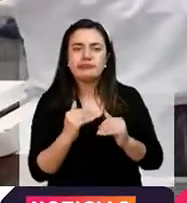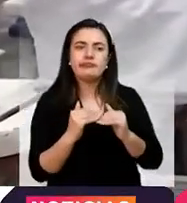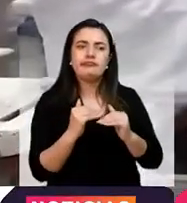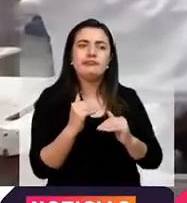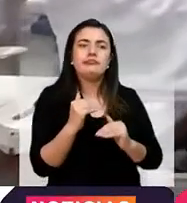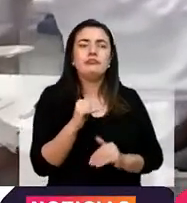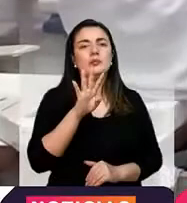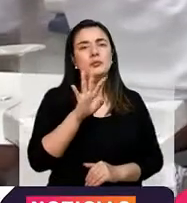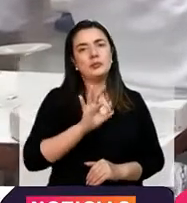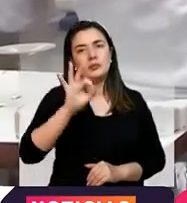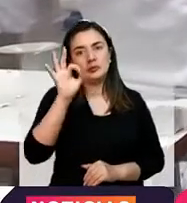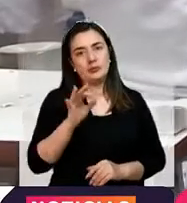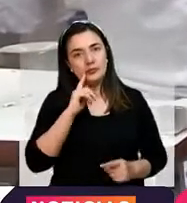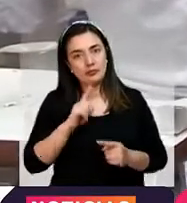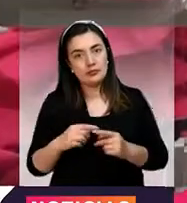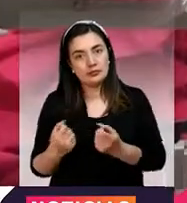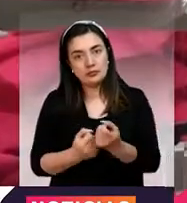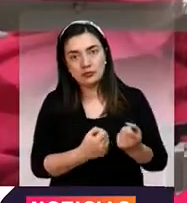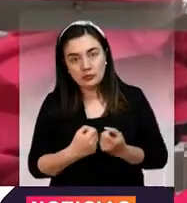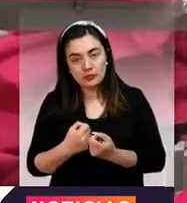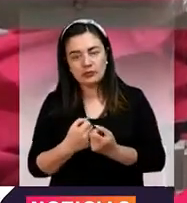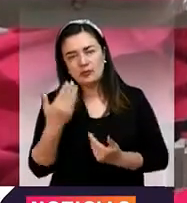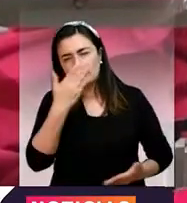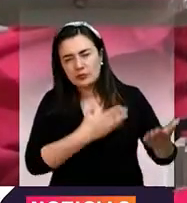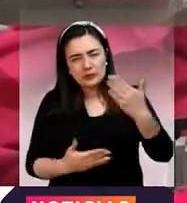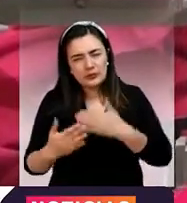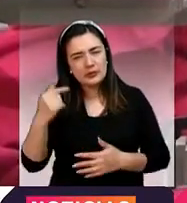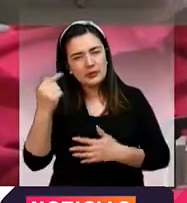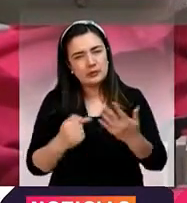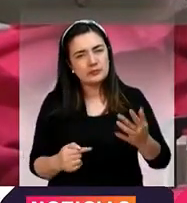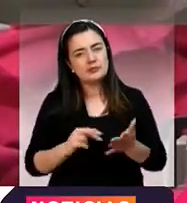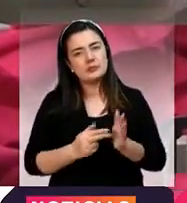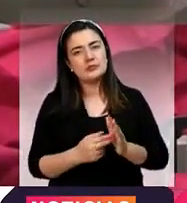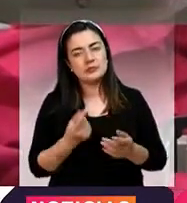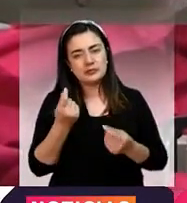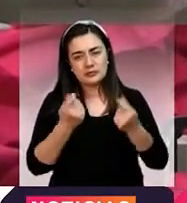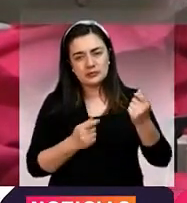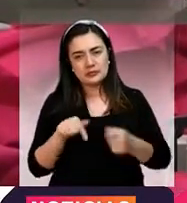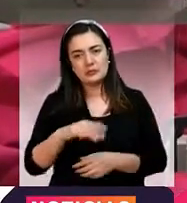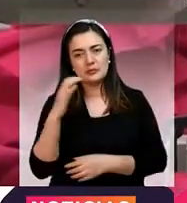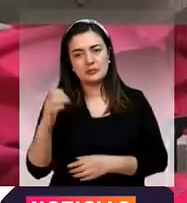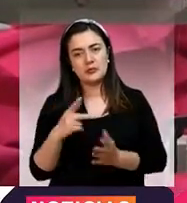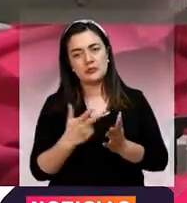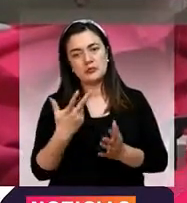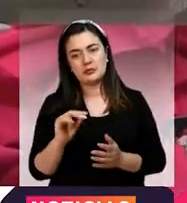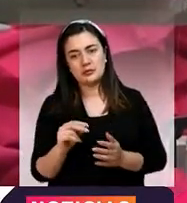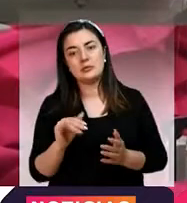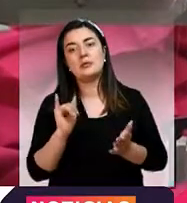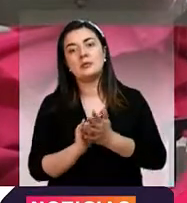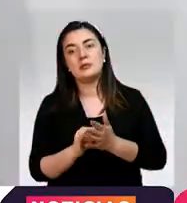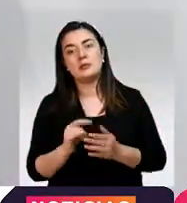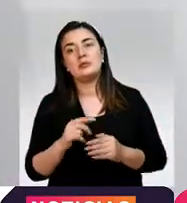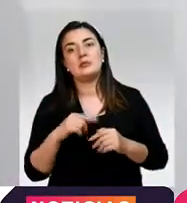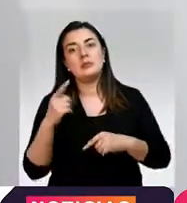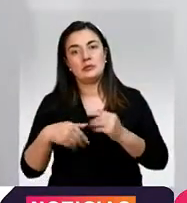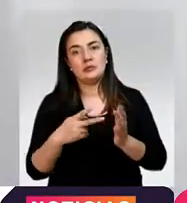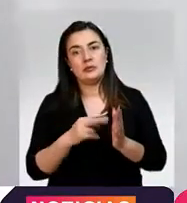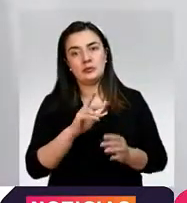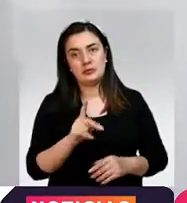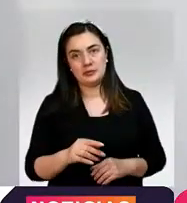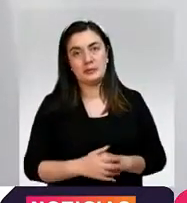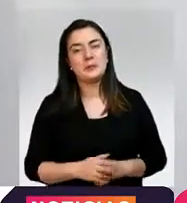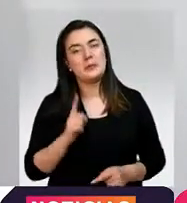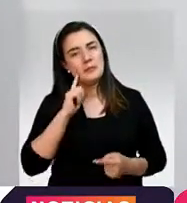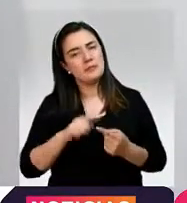4%. Los pronósticos de analistas señalan una contracción de la economía colombiana en 2020 y un mayor crecimiento en el 2021. Se propone crear